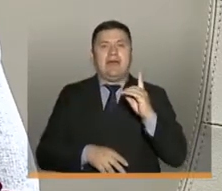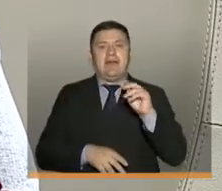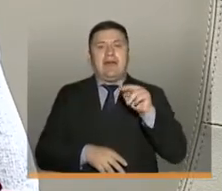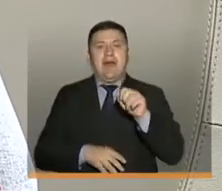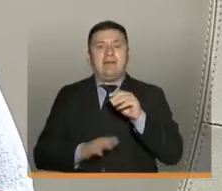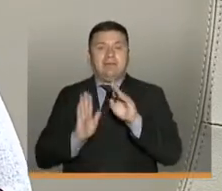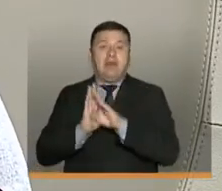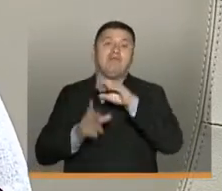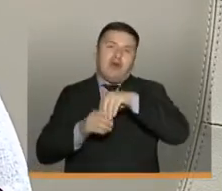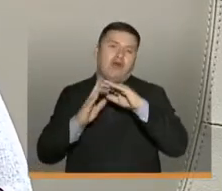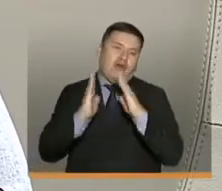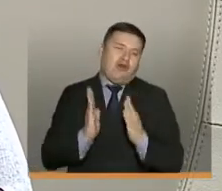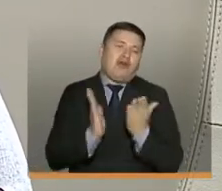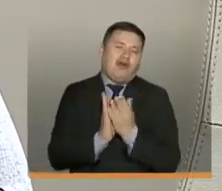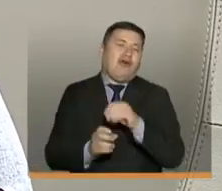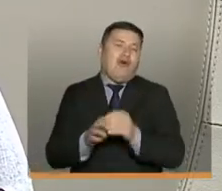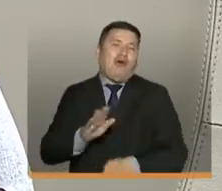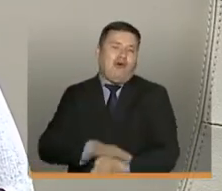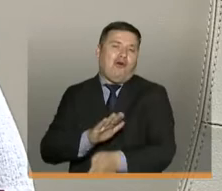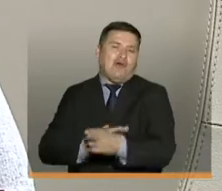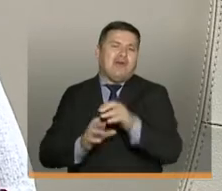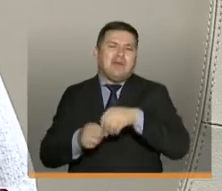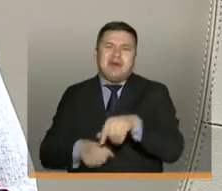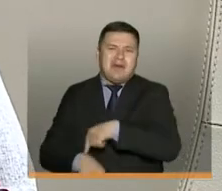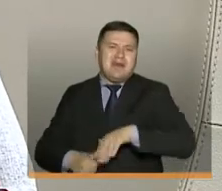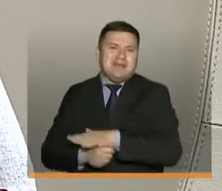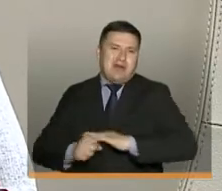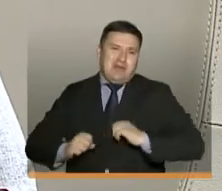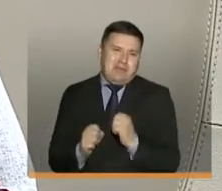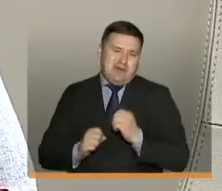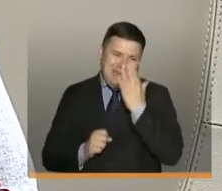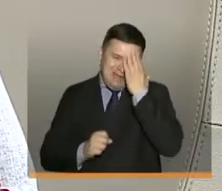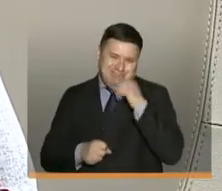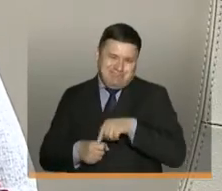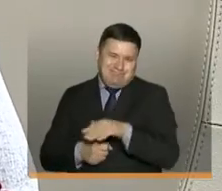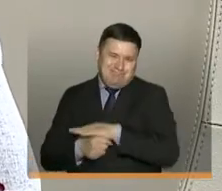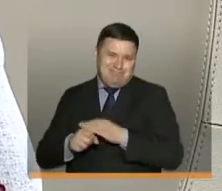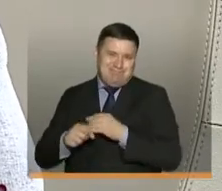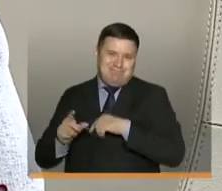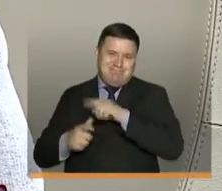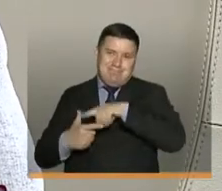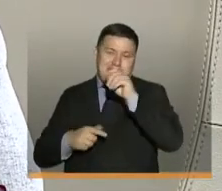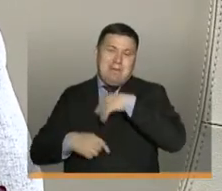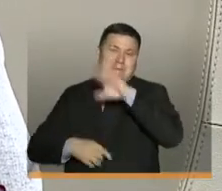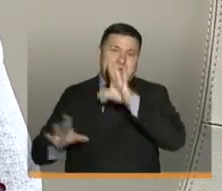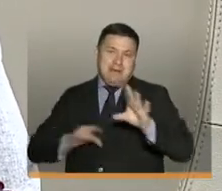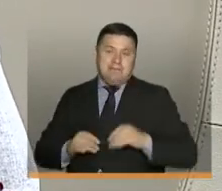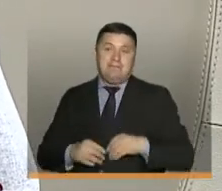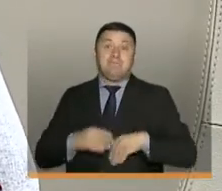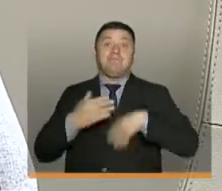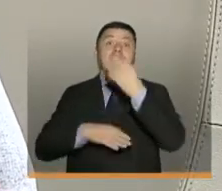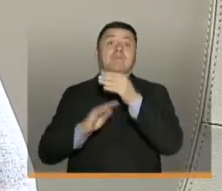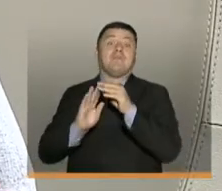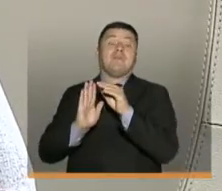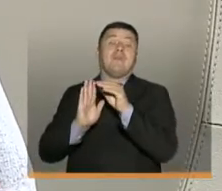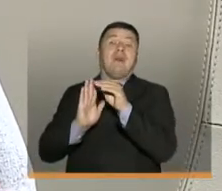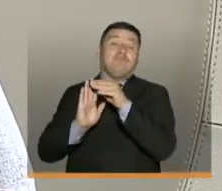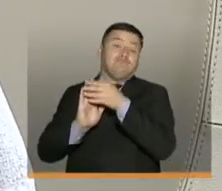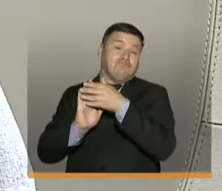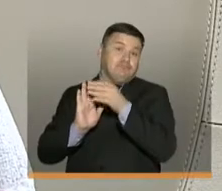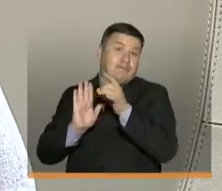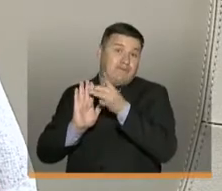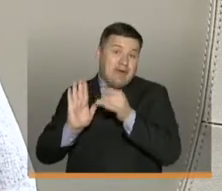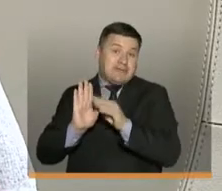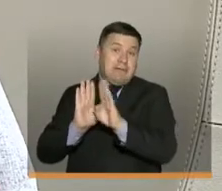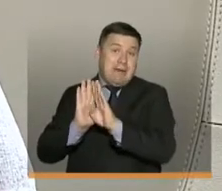en estudio en casa por las condiciones en las que se encuentra Bogotá. Calendario B tradicionalmente inicia al mes de septiembre y allí se revisará y estarán